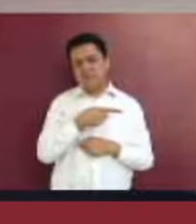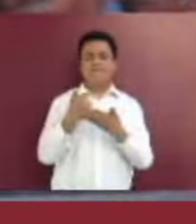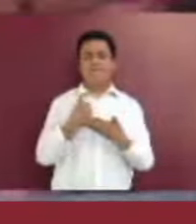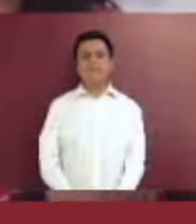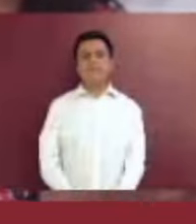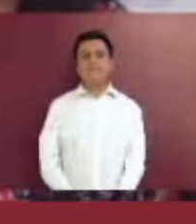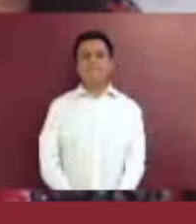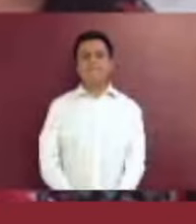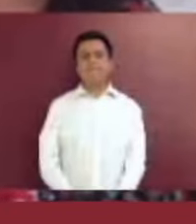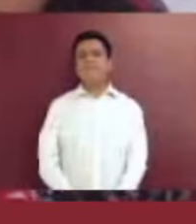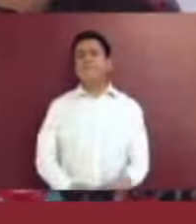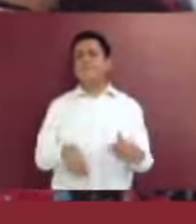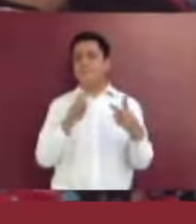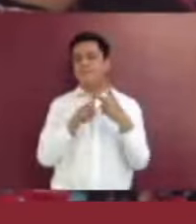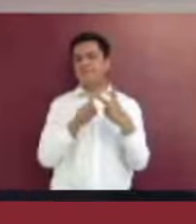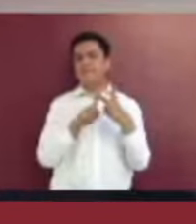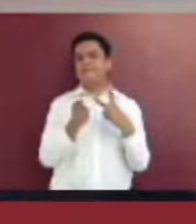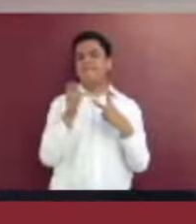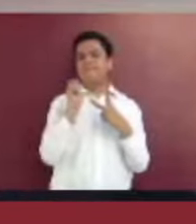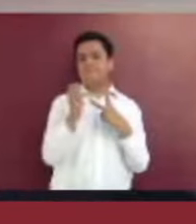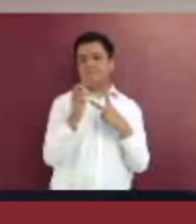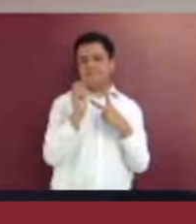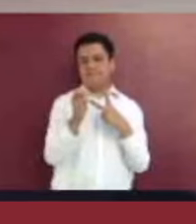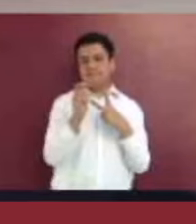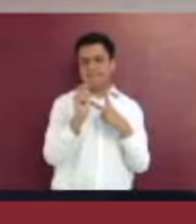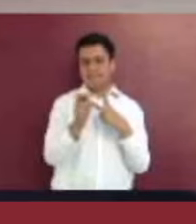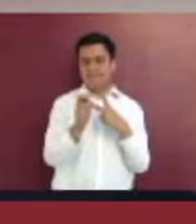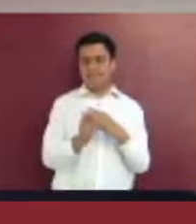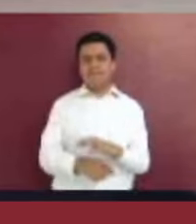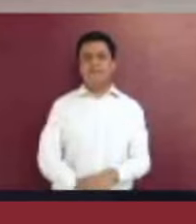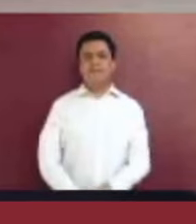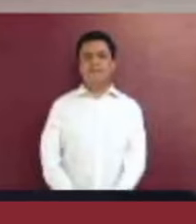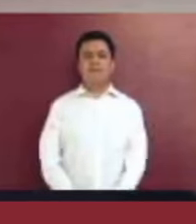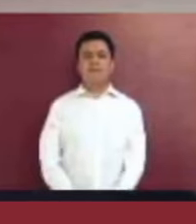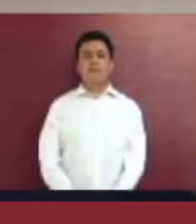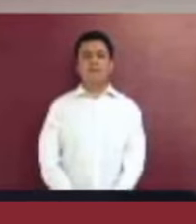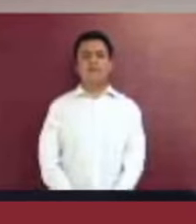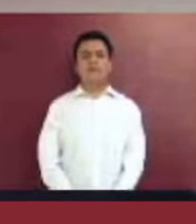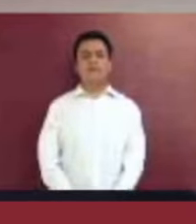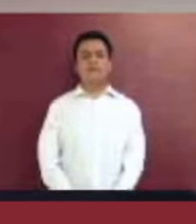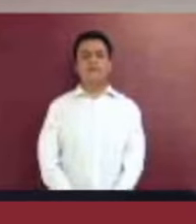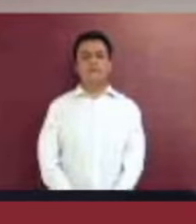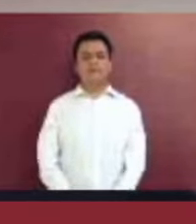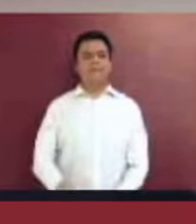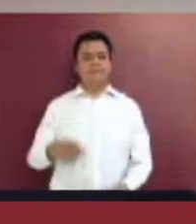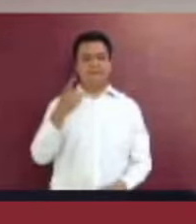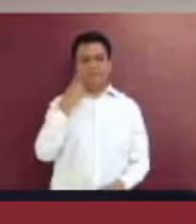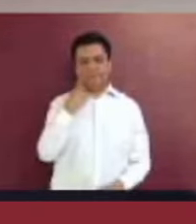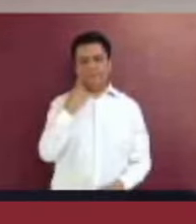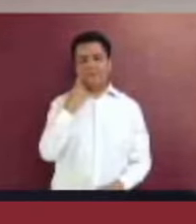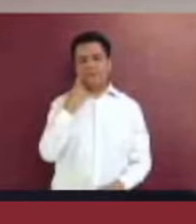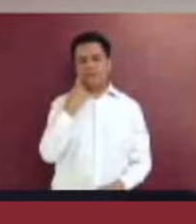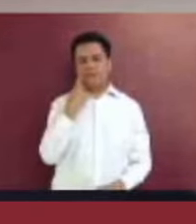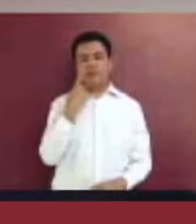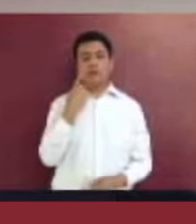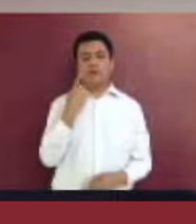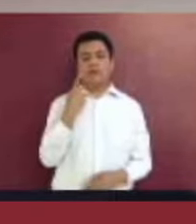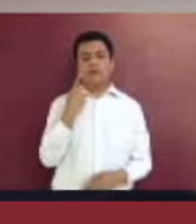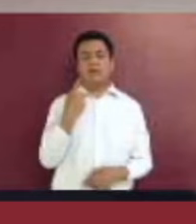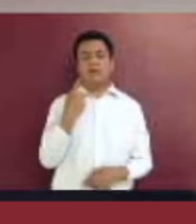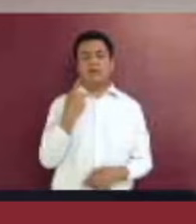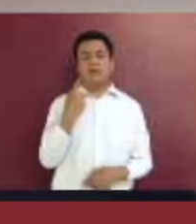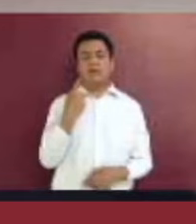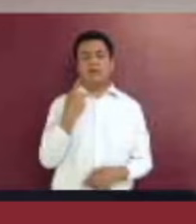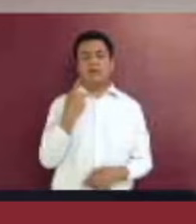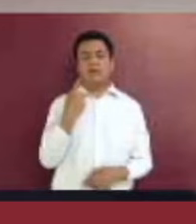una pensión para aquellas de entre 60 y 64 años también garantizará un buen sistema de salud pública y buscará